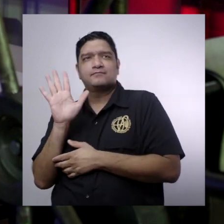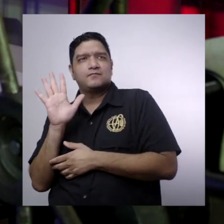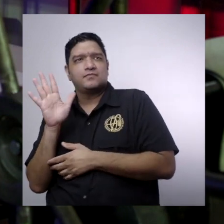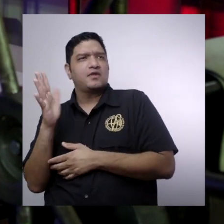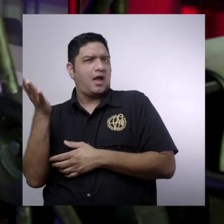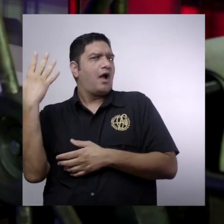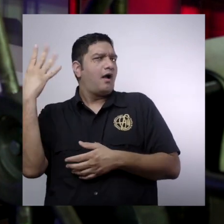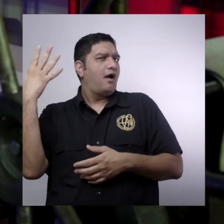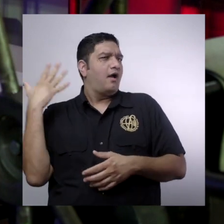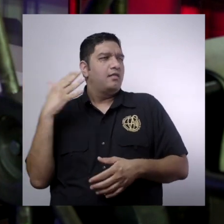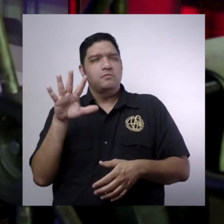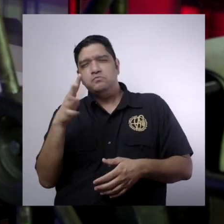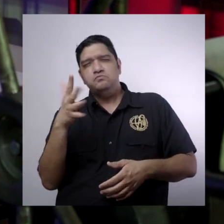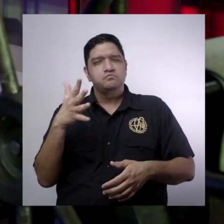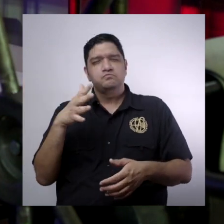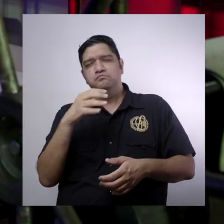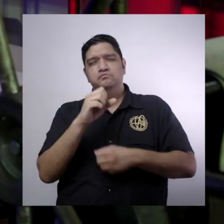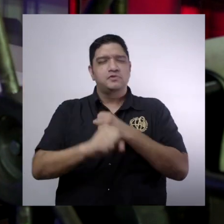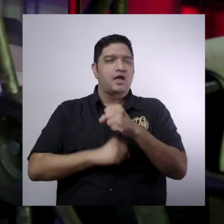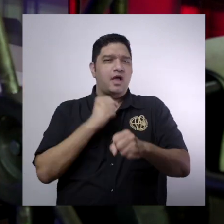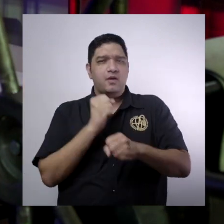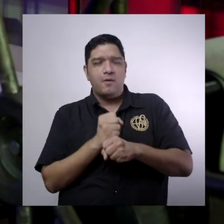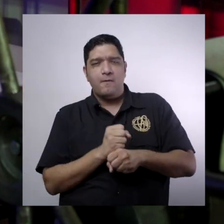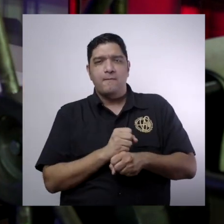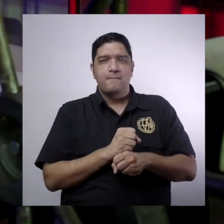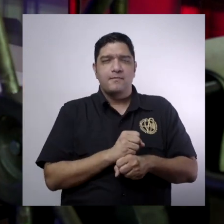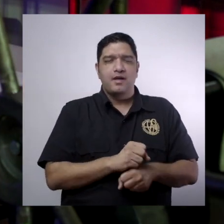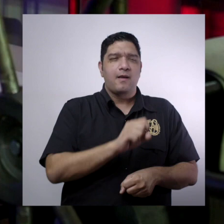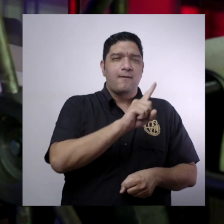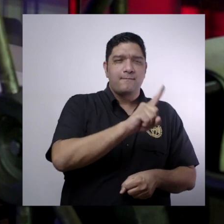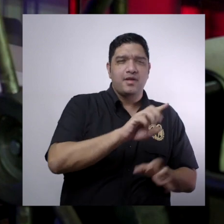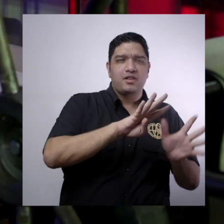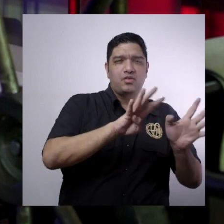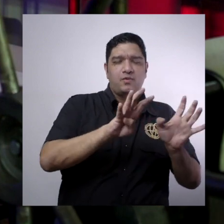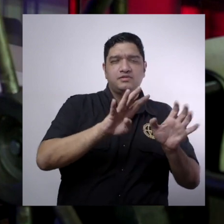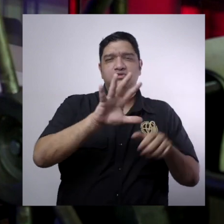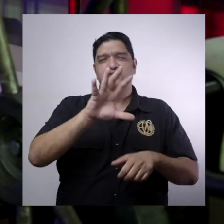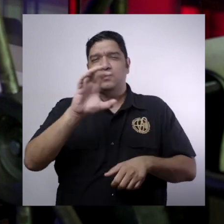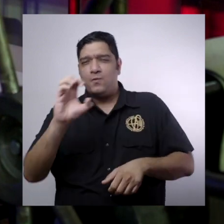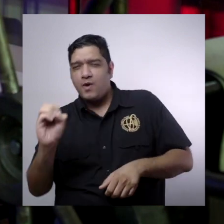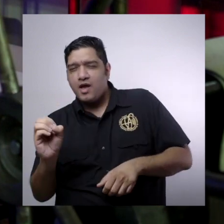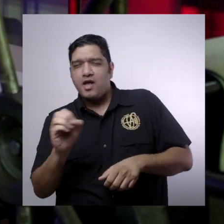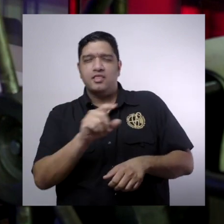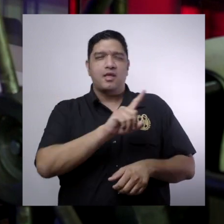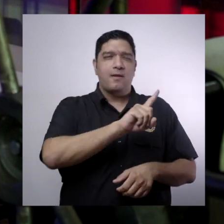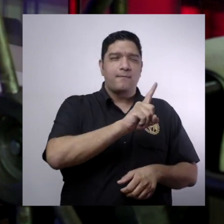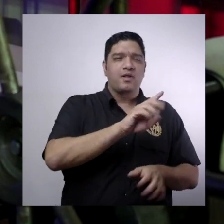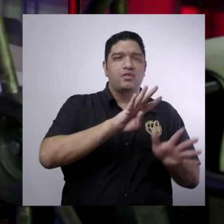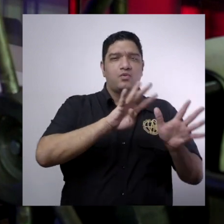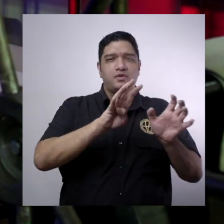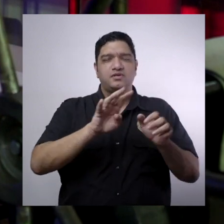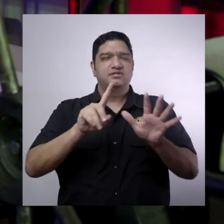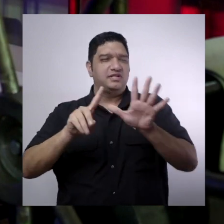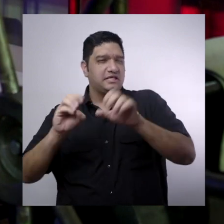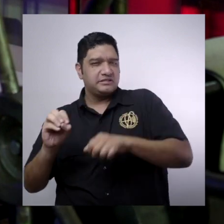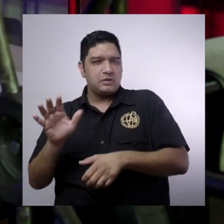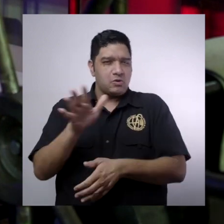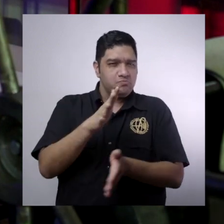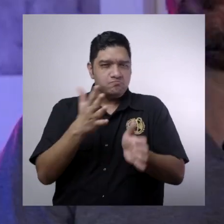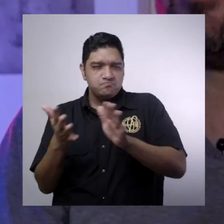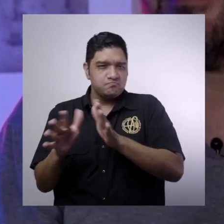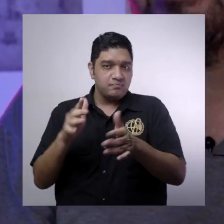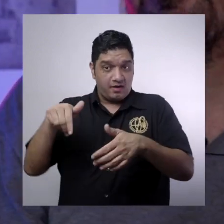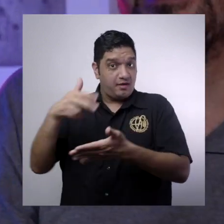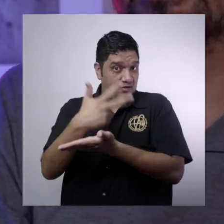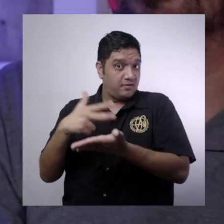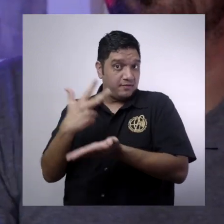en los años 50, 60, 70, aquí en la ciudad de Guatemala,